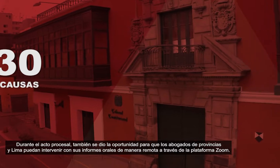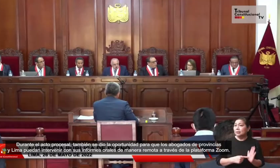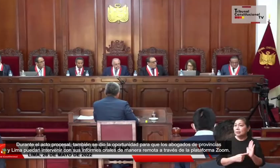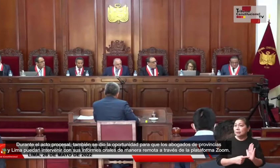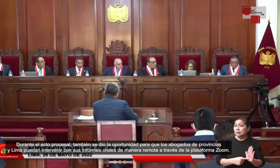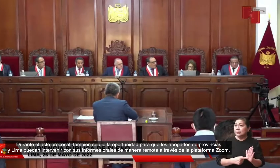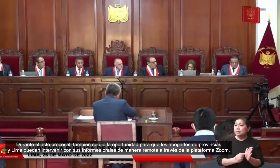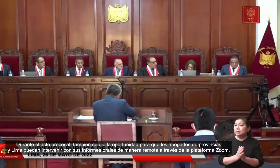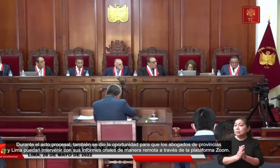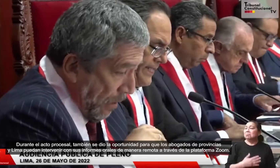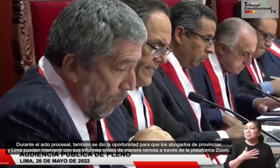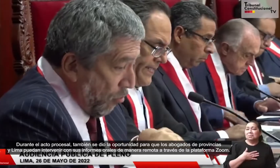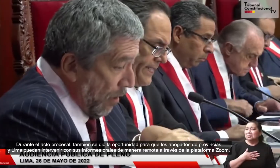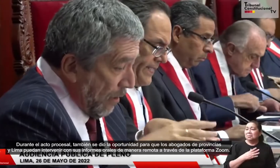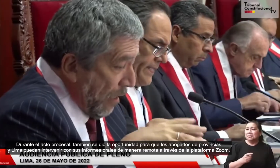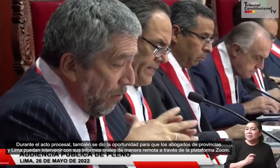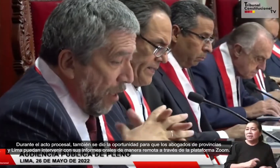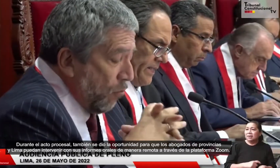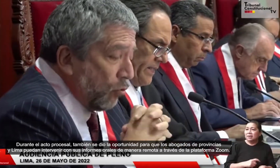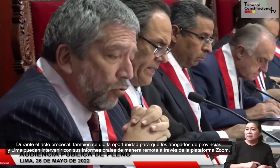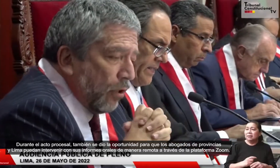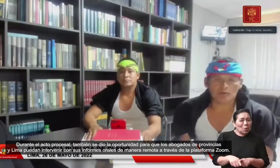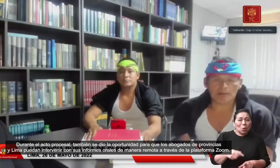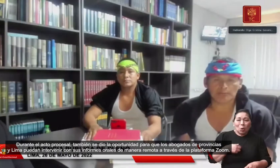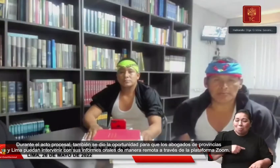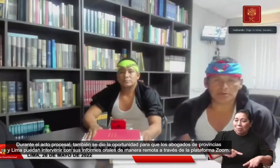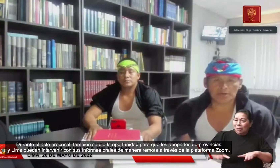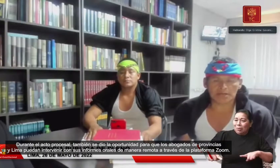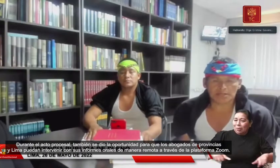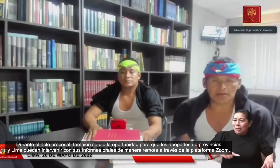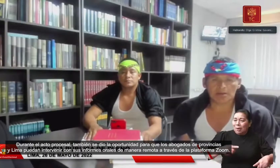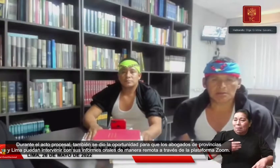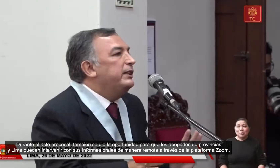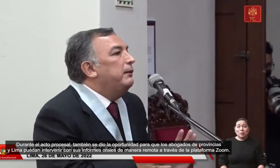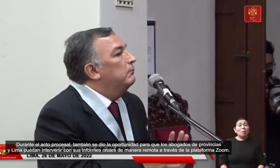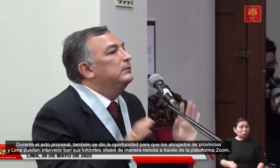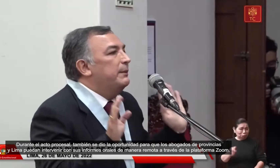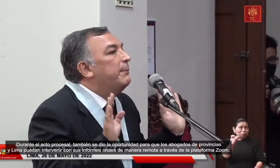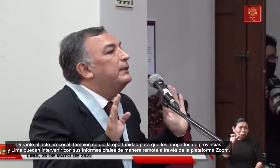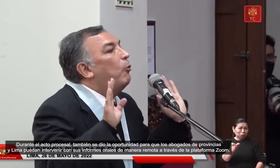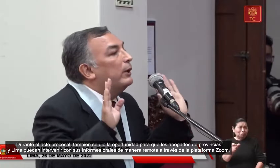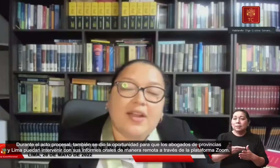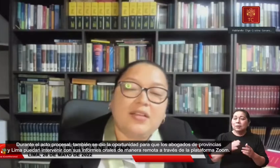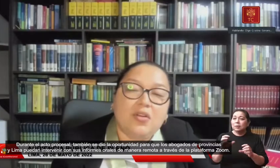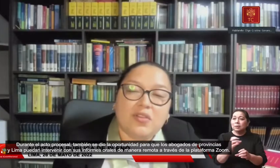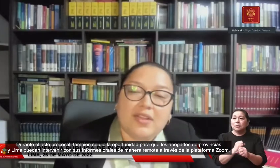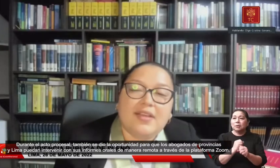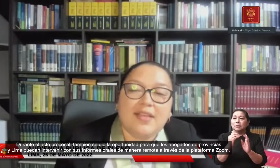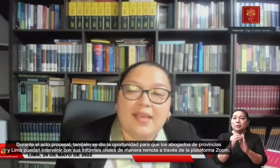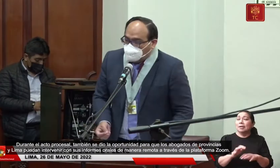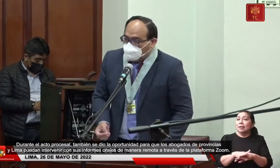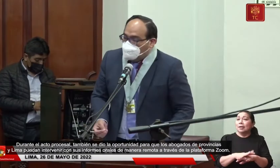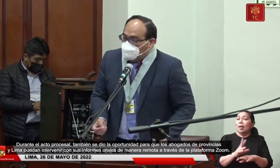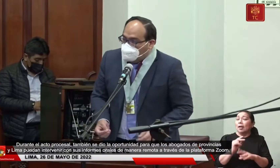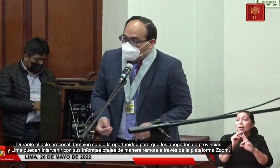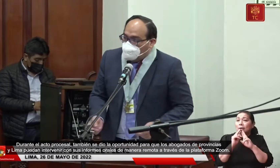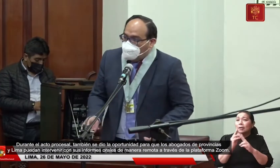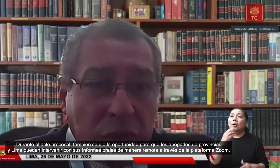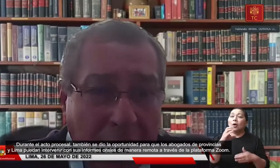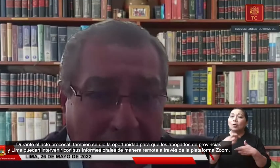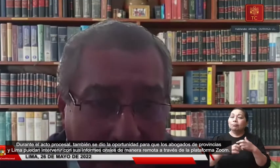hatun huñunakuypim sajirunku Limamanta, hinallataq huk suyukunamanta kaq abogadokuna